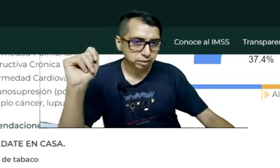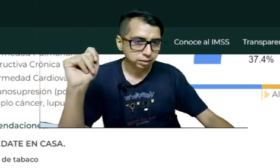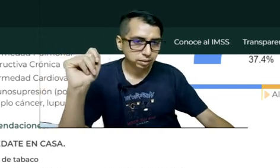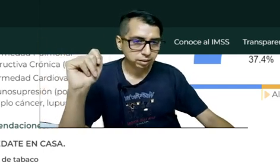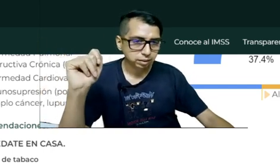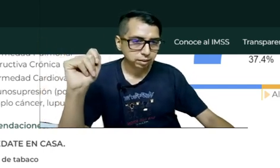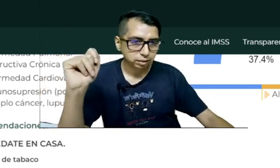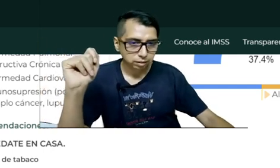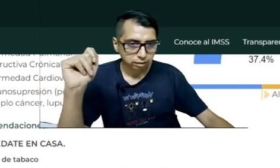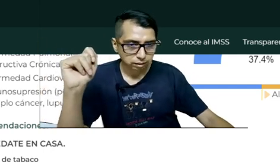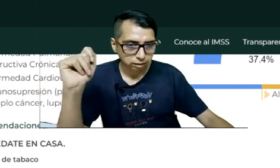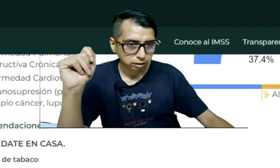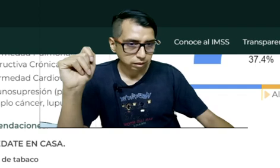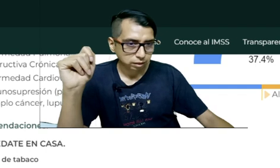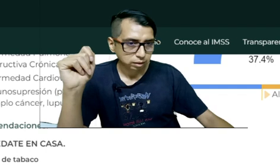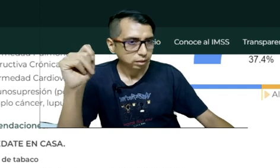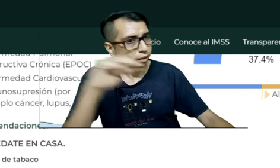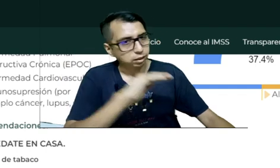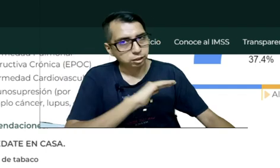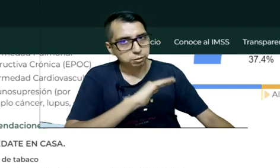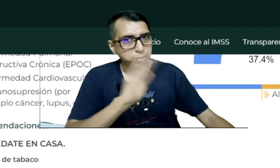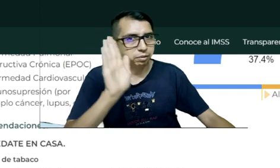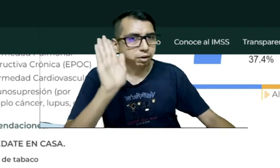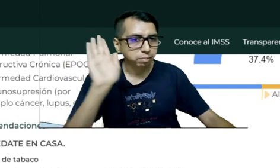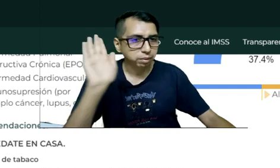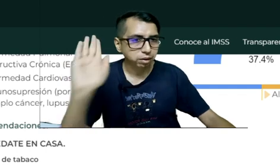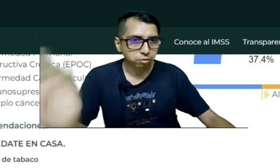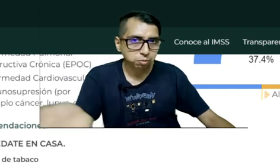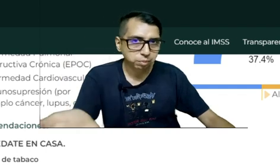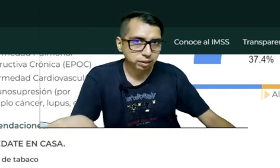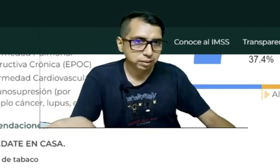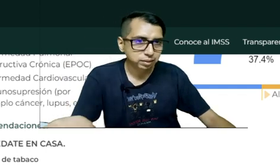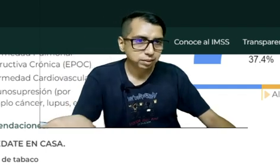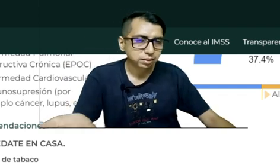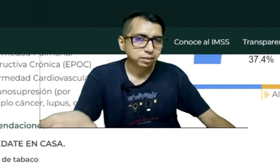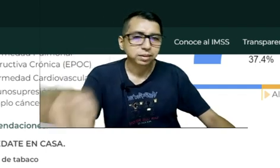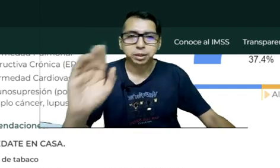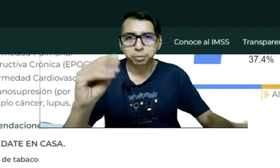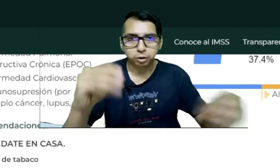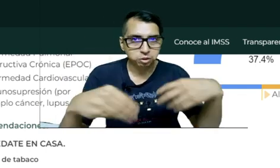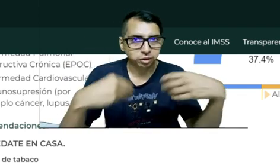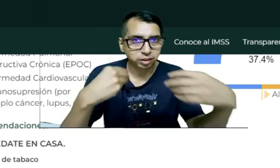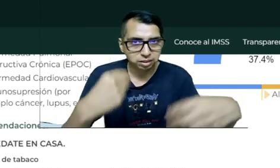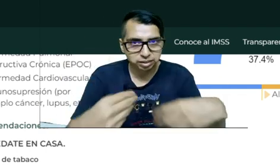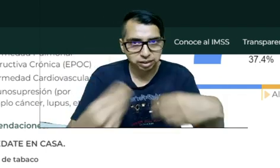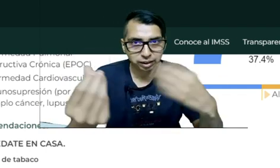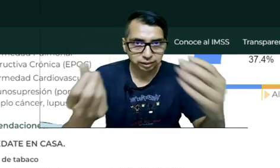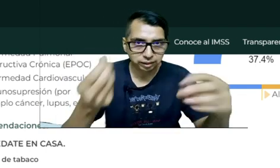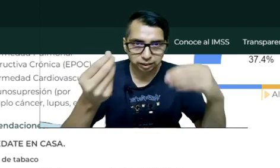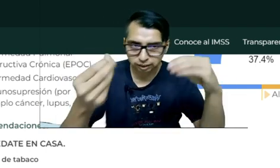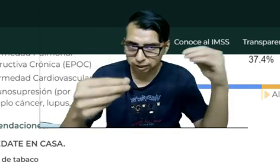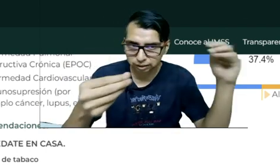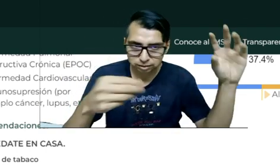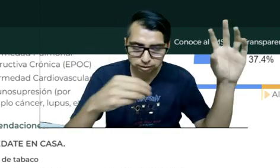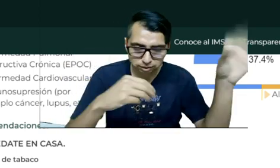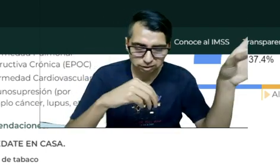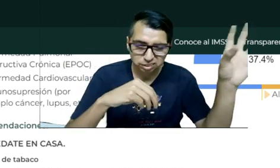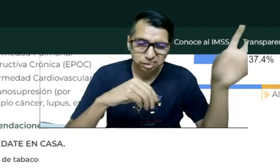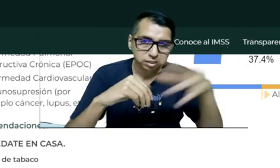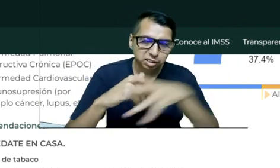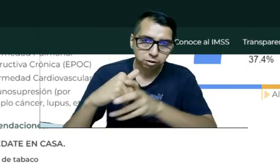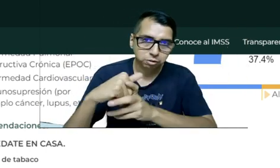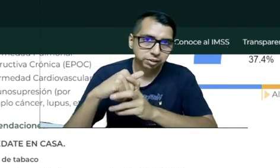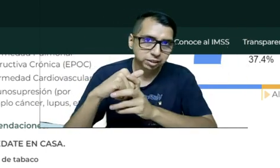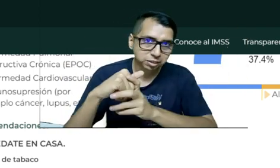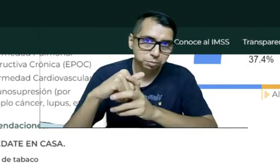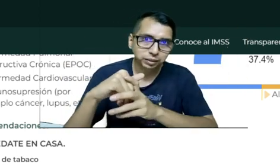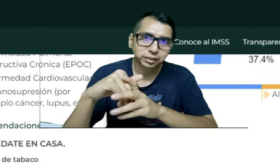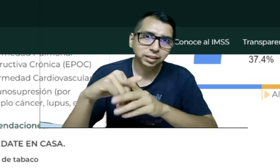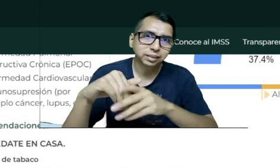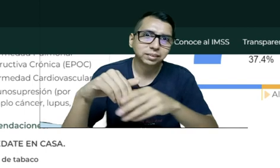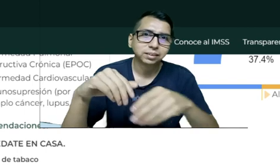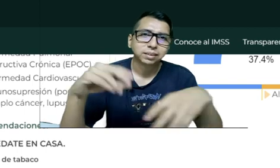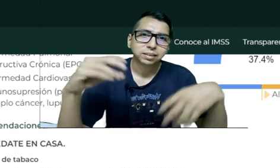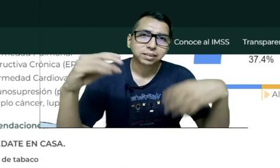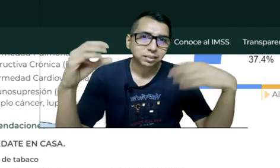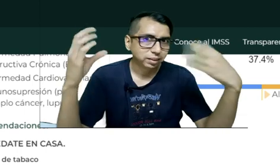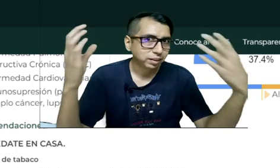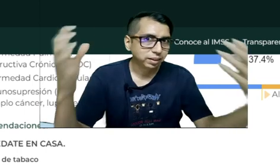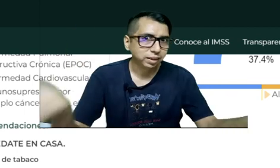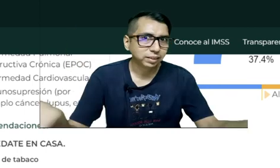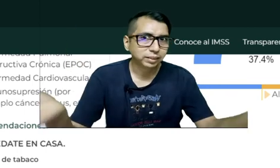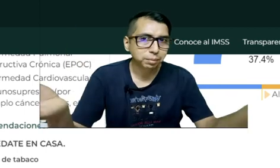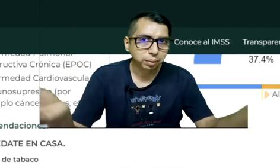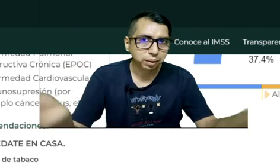fumar es preferible de no fumar es por eso que decía haga tele más conferencias pasadas